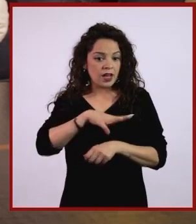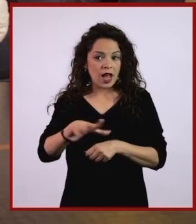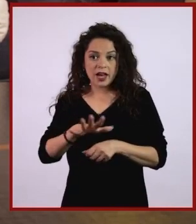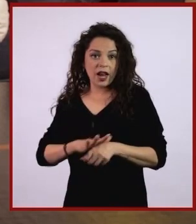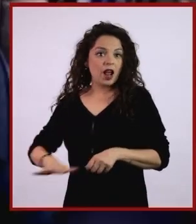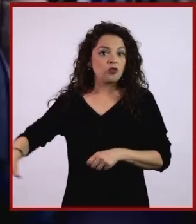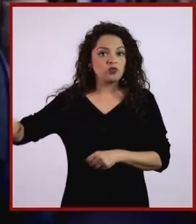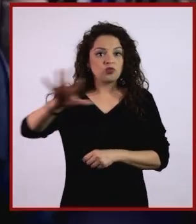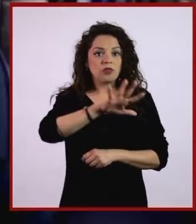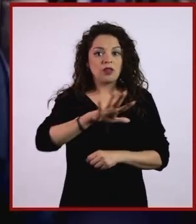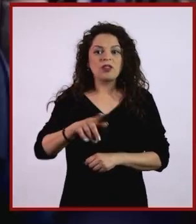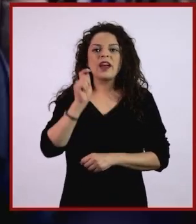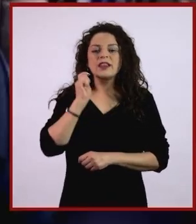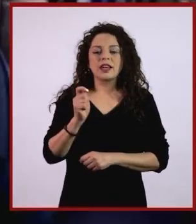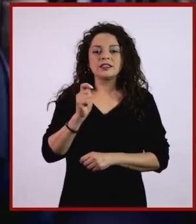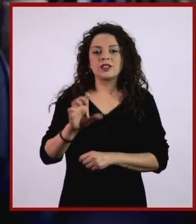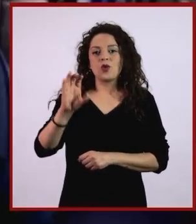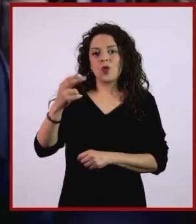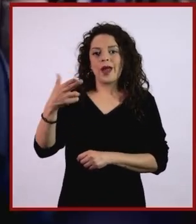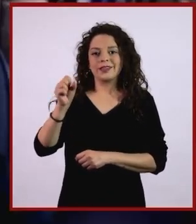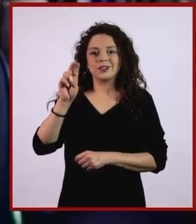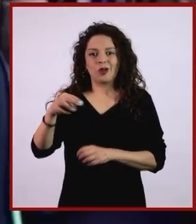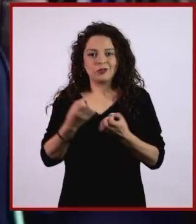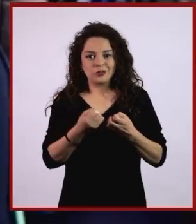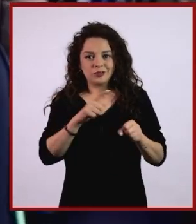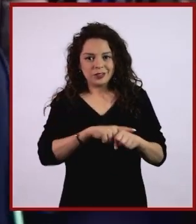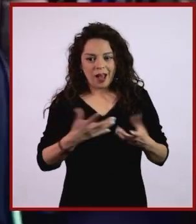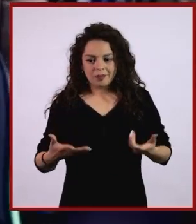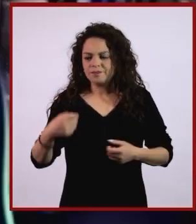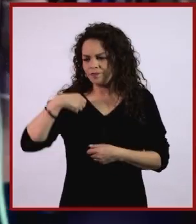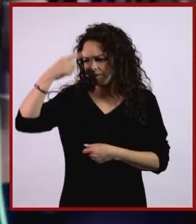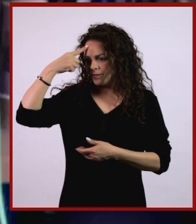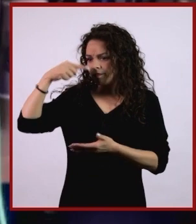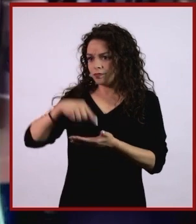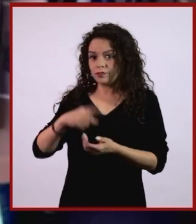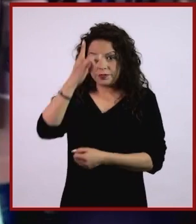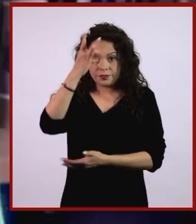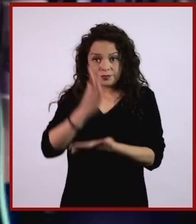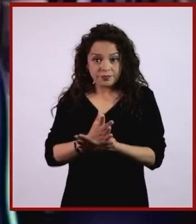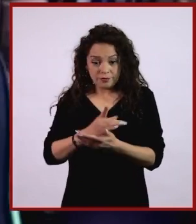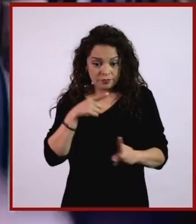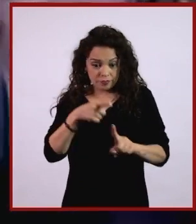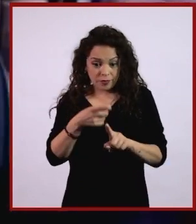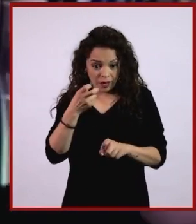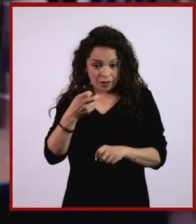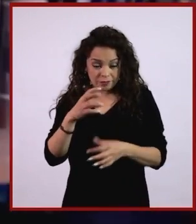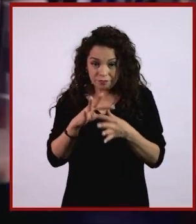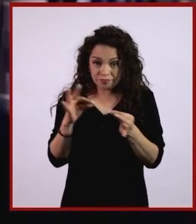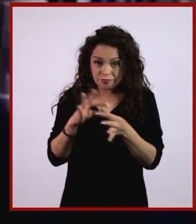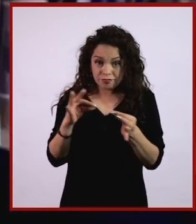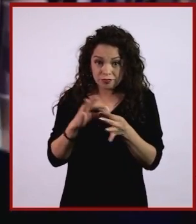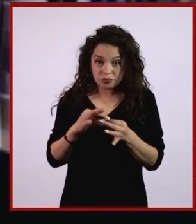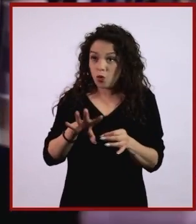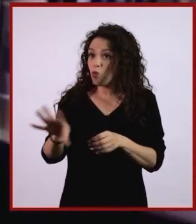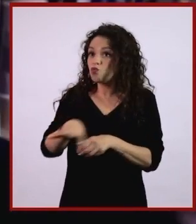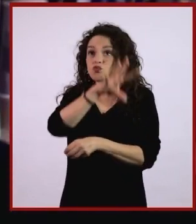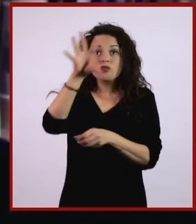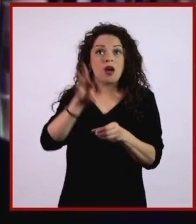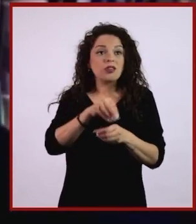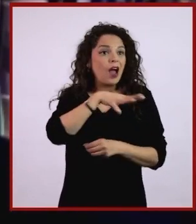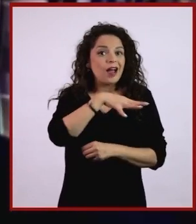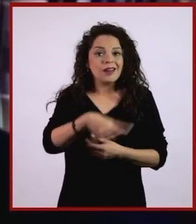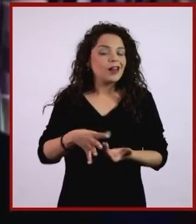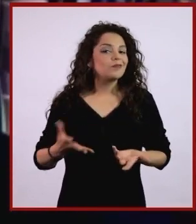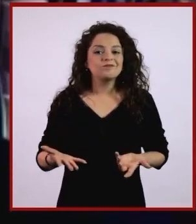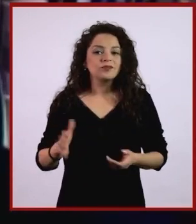que de manera general entendemos por cohesión social. Yo creo que definitivamente no se puede hablar de una cohesión social así como